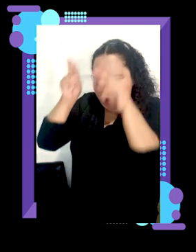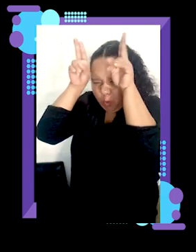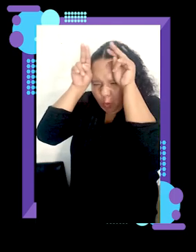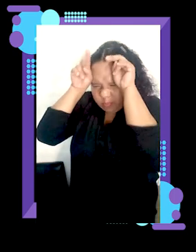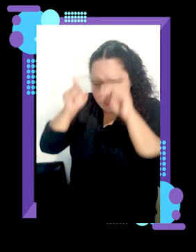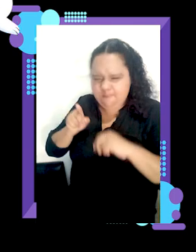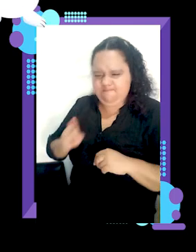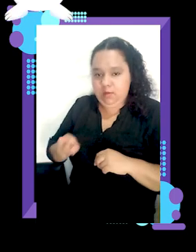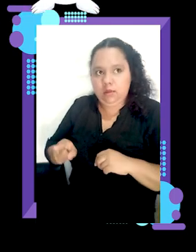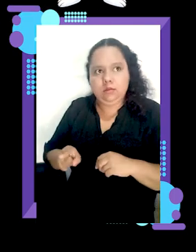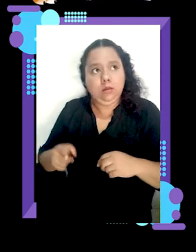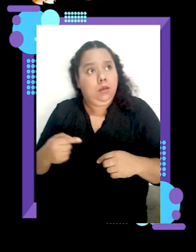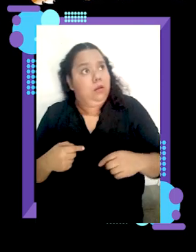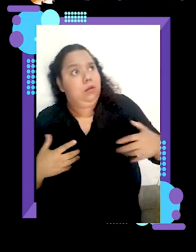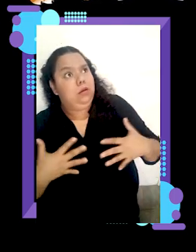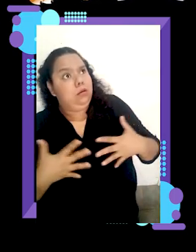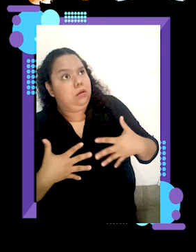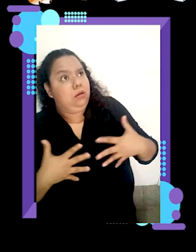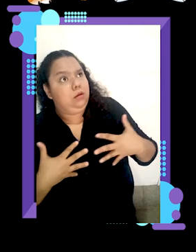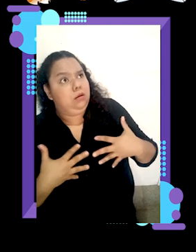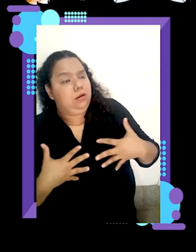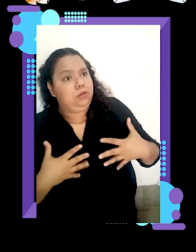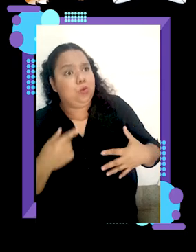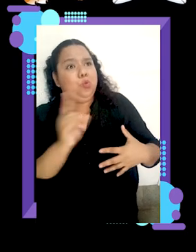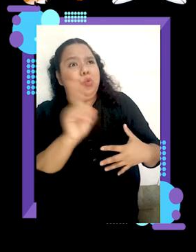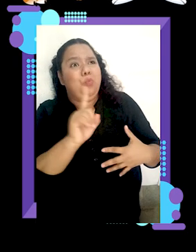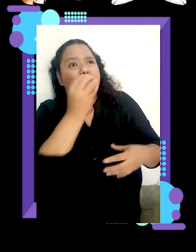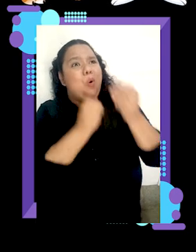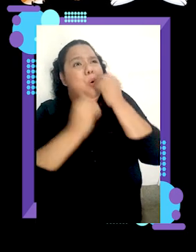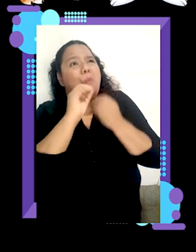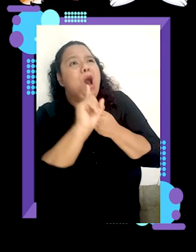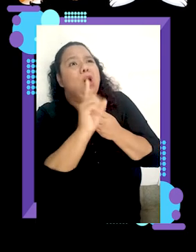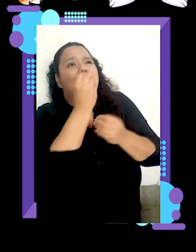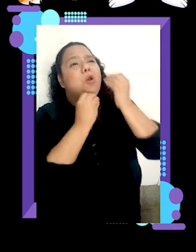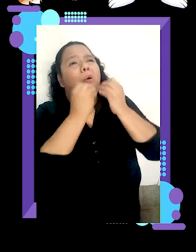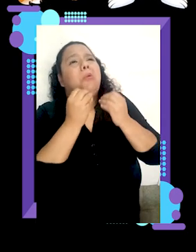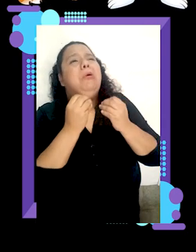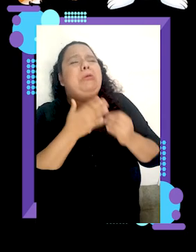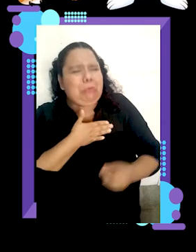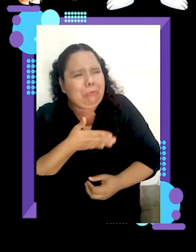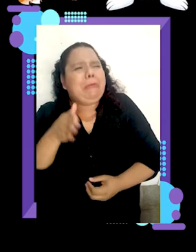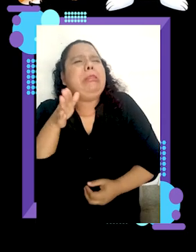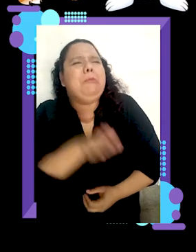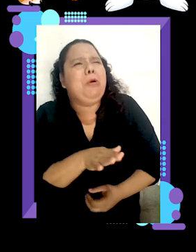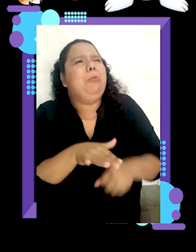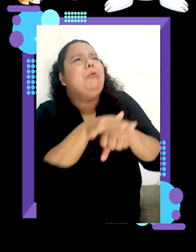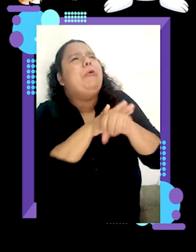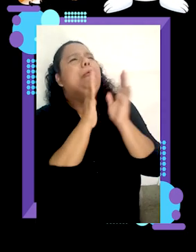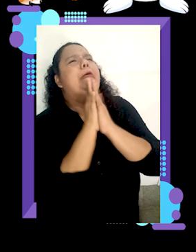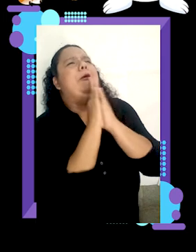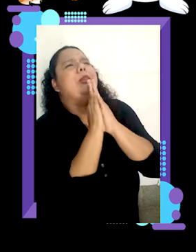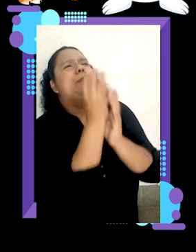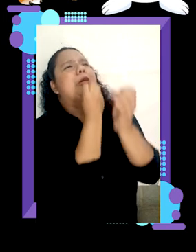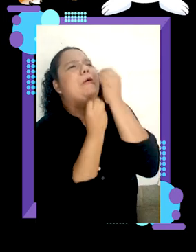has hecho! Y el tío conejo se asustó y de repente le dijo, ¡no me comas! De por sí ya estoy casi muerto. Por favor,